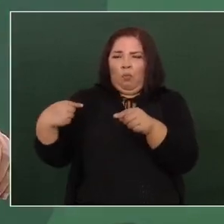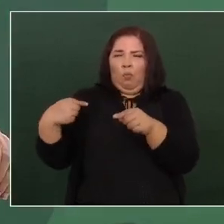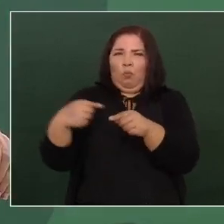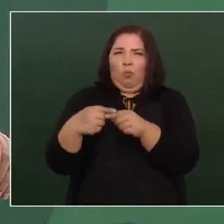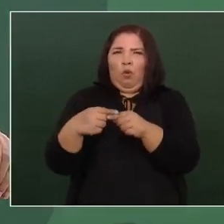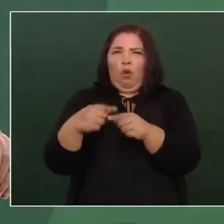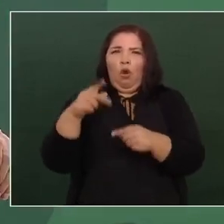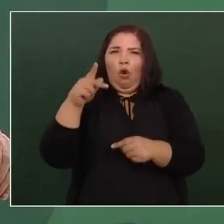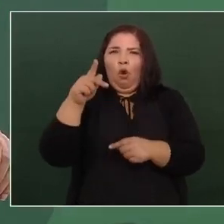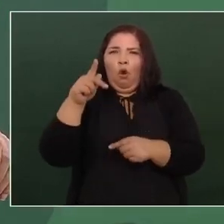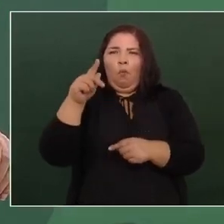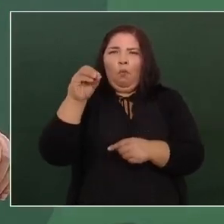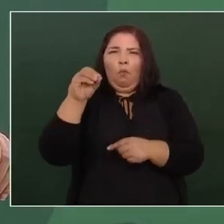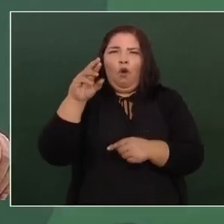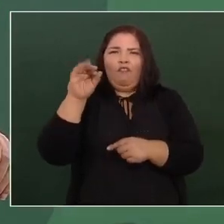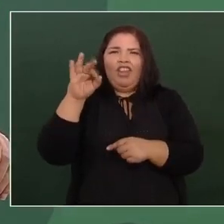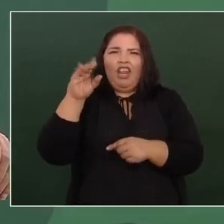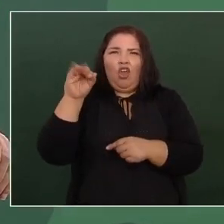No hablaban,